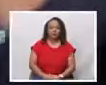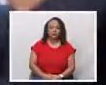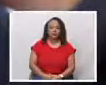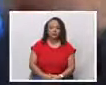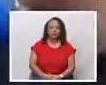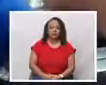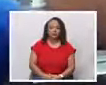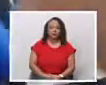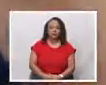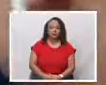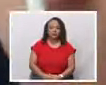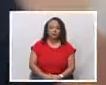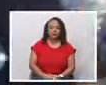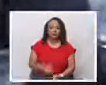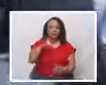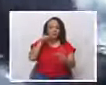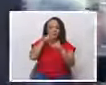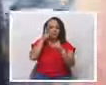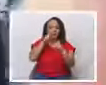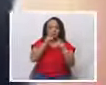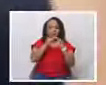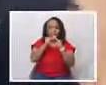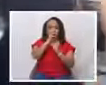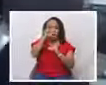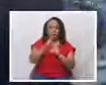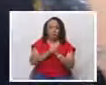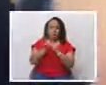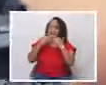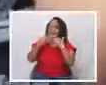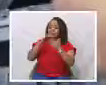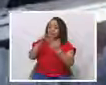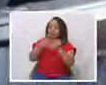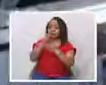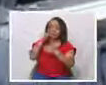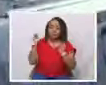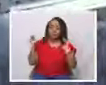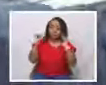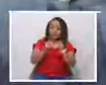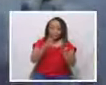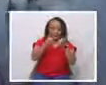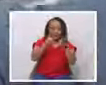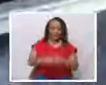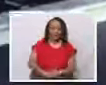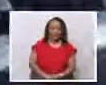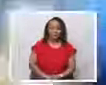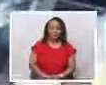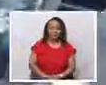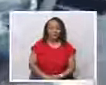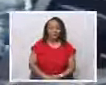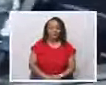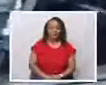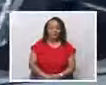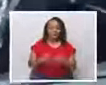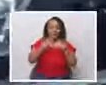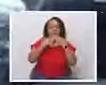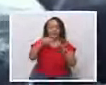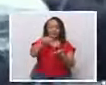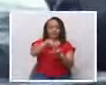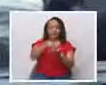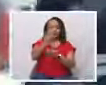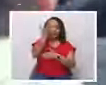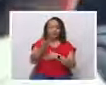Sherman, un mensaje para el pueblo de Costa Rica. No, muchas gracias a todos por estar aquí, pura vida. Muchísimas gracias, Sherman. Ahí